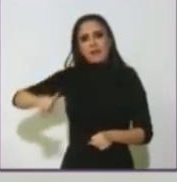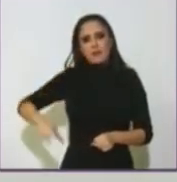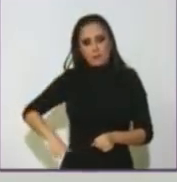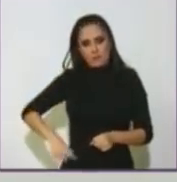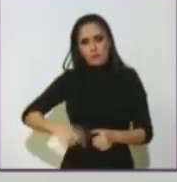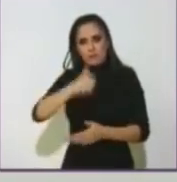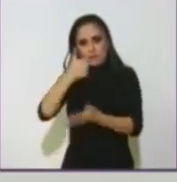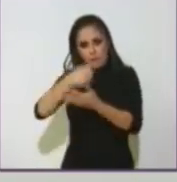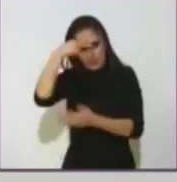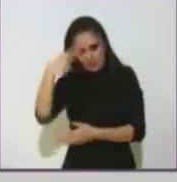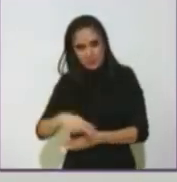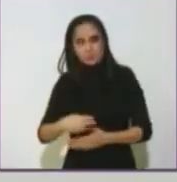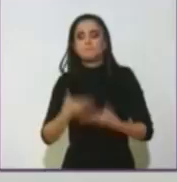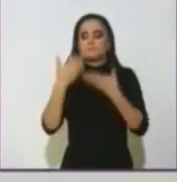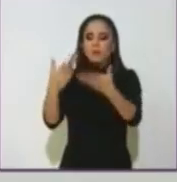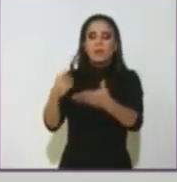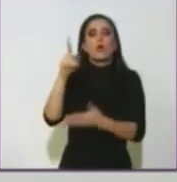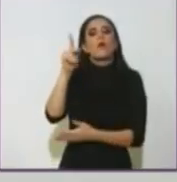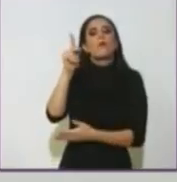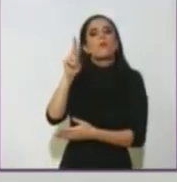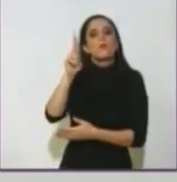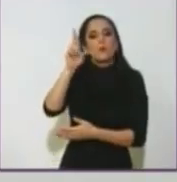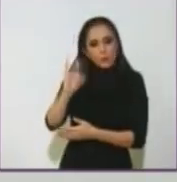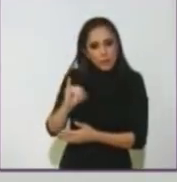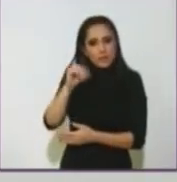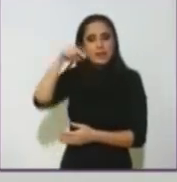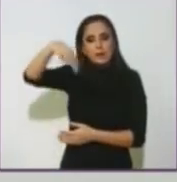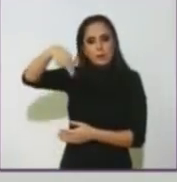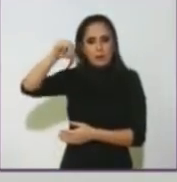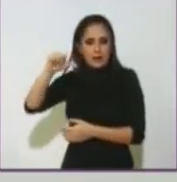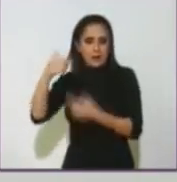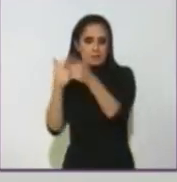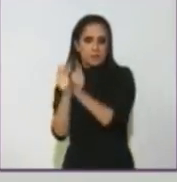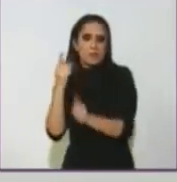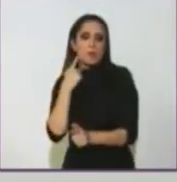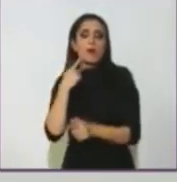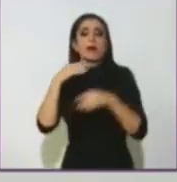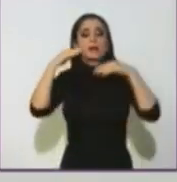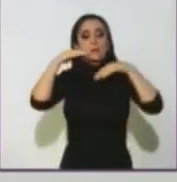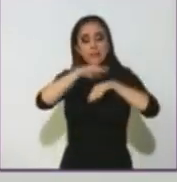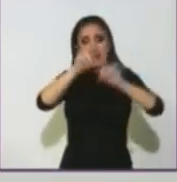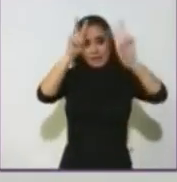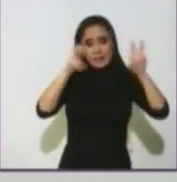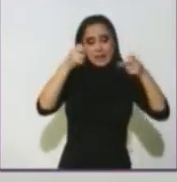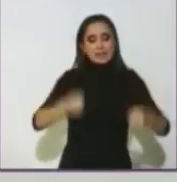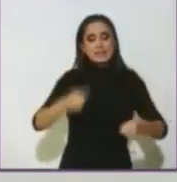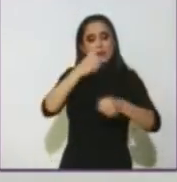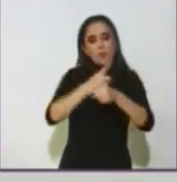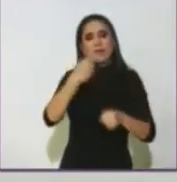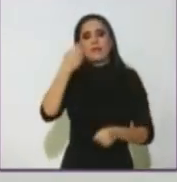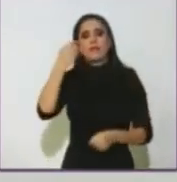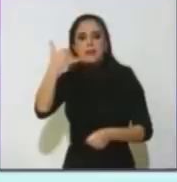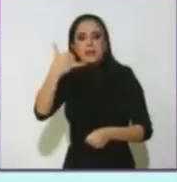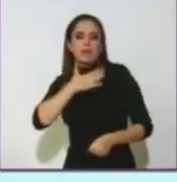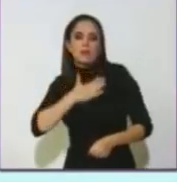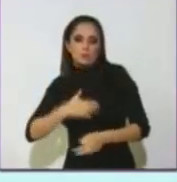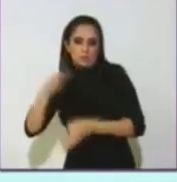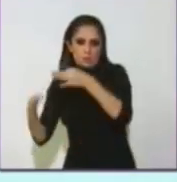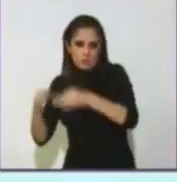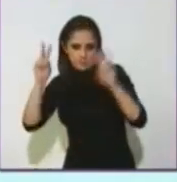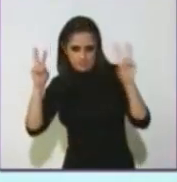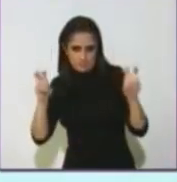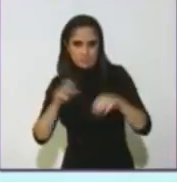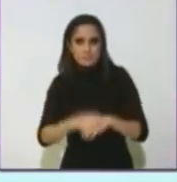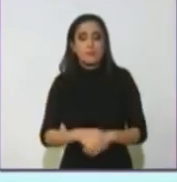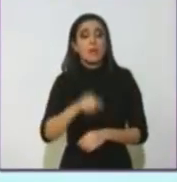purificación carpinteyro partido nueva alianza tema seguridad y justicia adelante purificación a